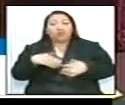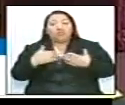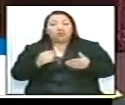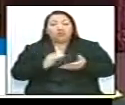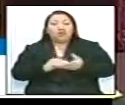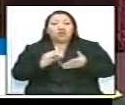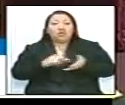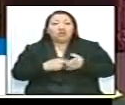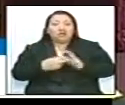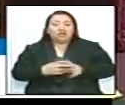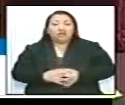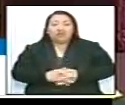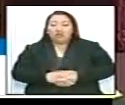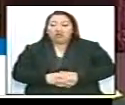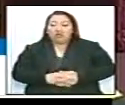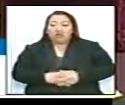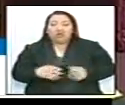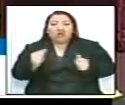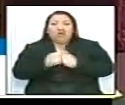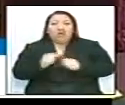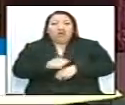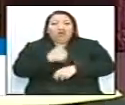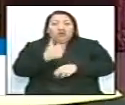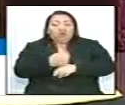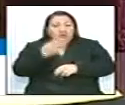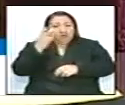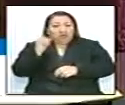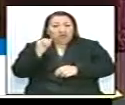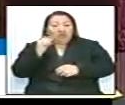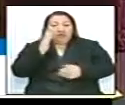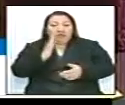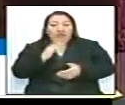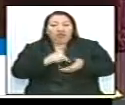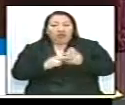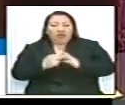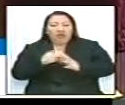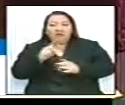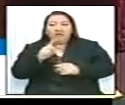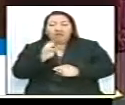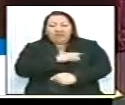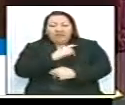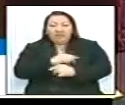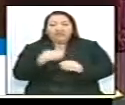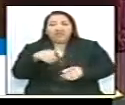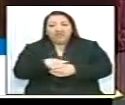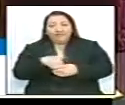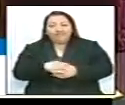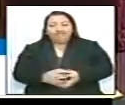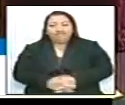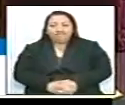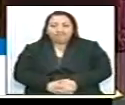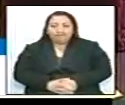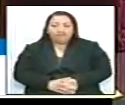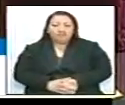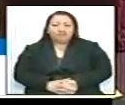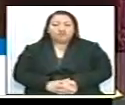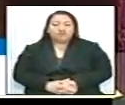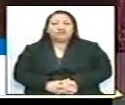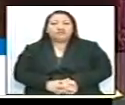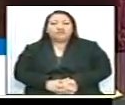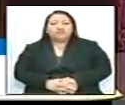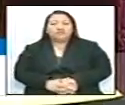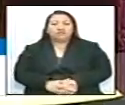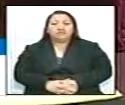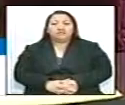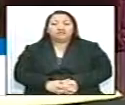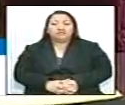tela de juicio la autonomía, la idoneidad y el mandato del poder electoral. Creo que no hay por qué hacerlo